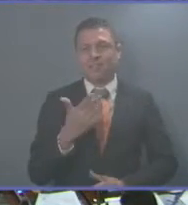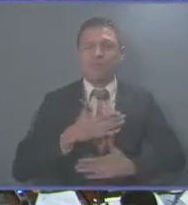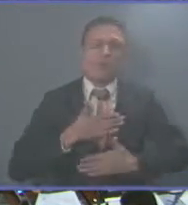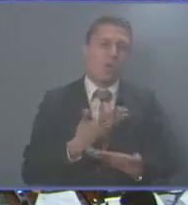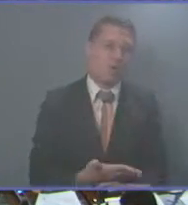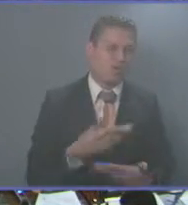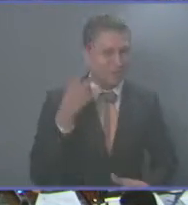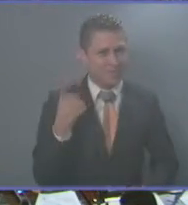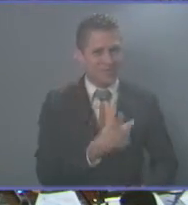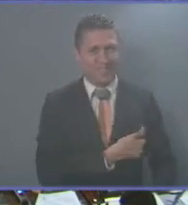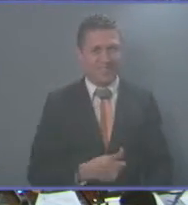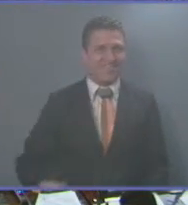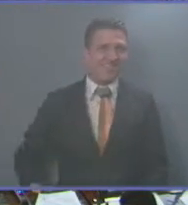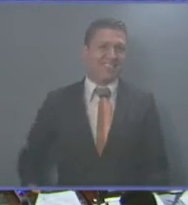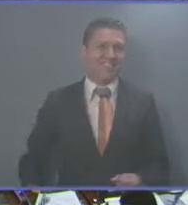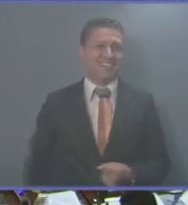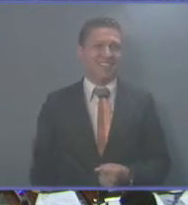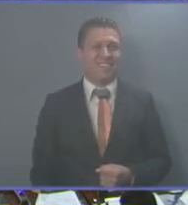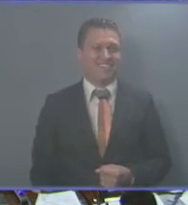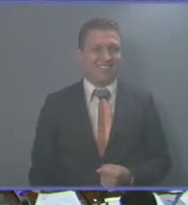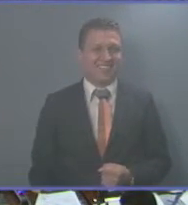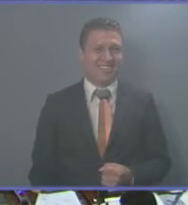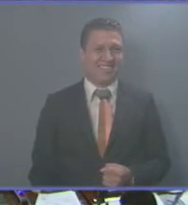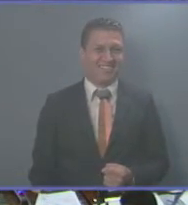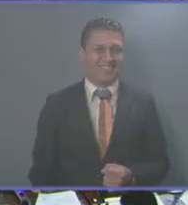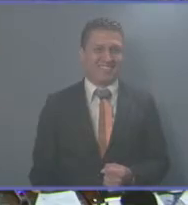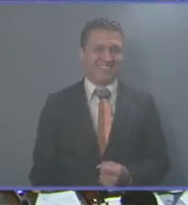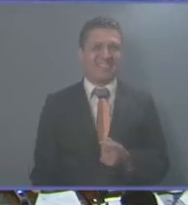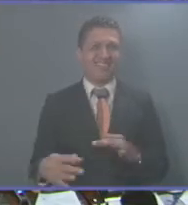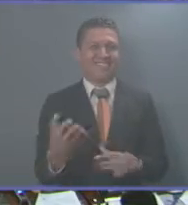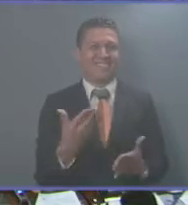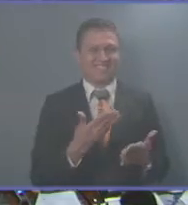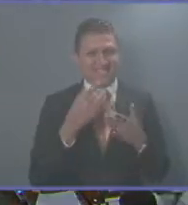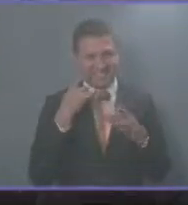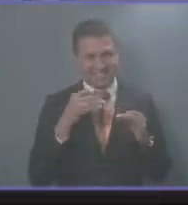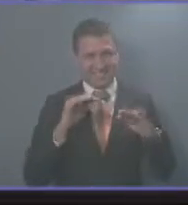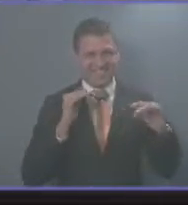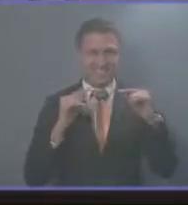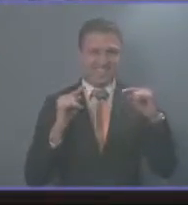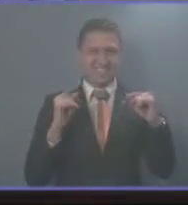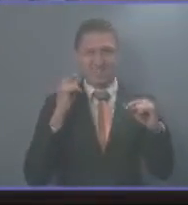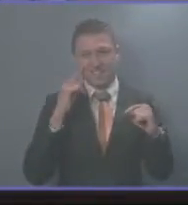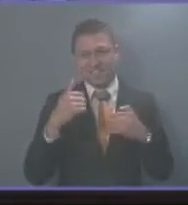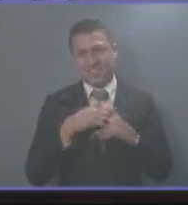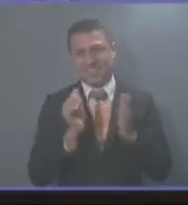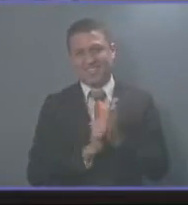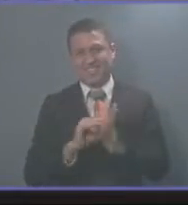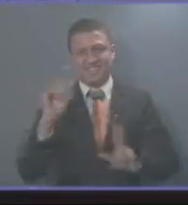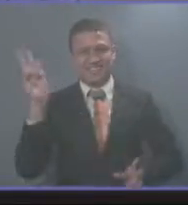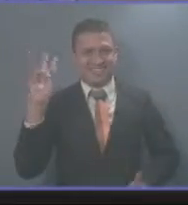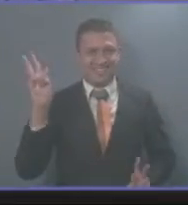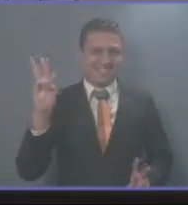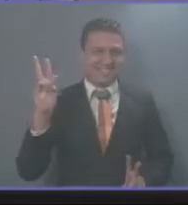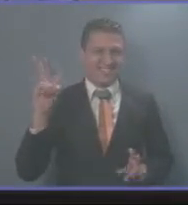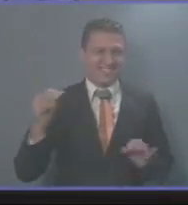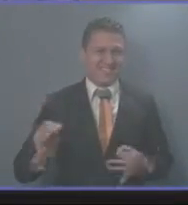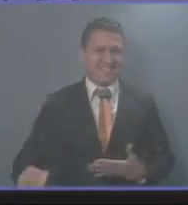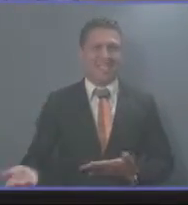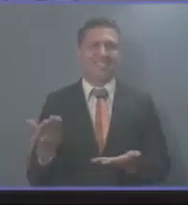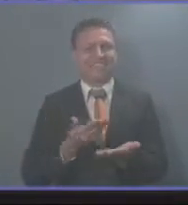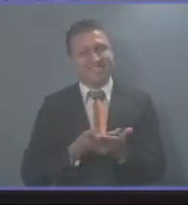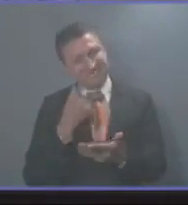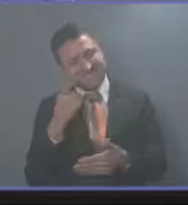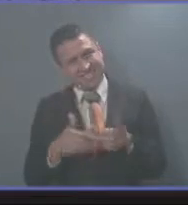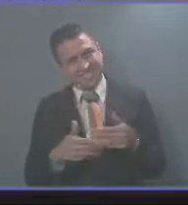gusto, presidente. Comisión de Obras Públicas, Transporte y Vivienda, Palacio Legislativo, San Salvador, 9 de septiembre del año